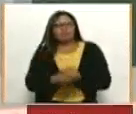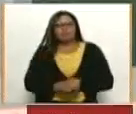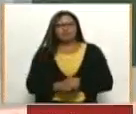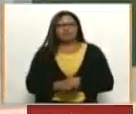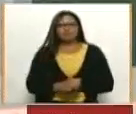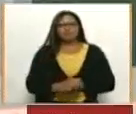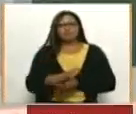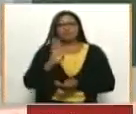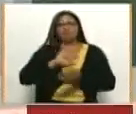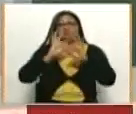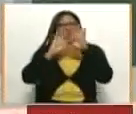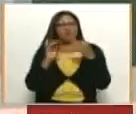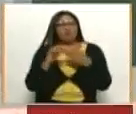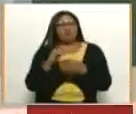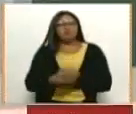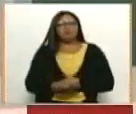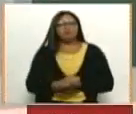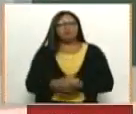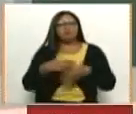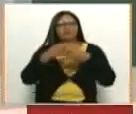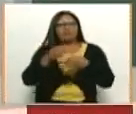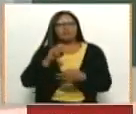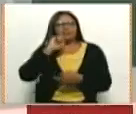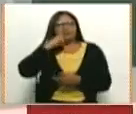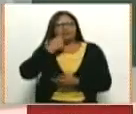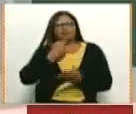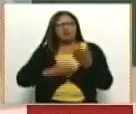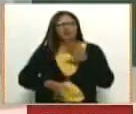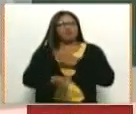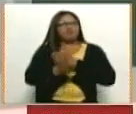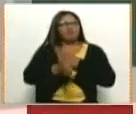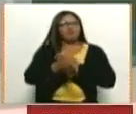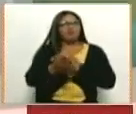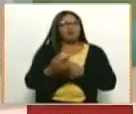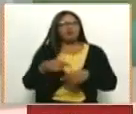ejemplo también de Gustavo Petro, del interés de Rusia en seguir mirando,